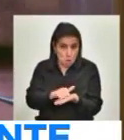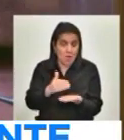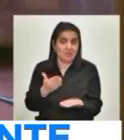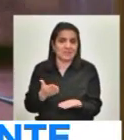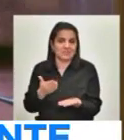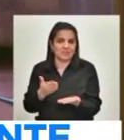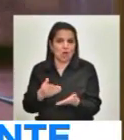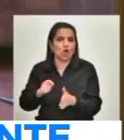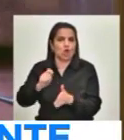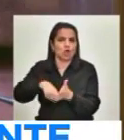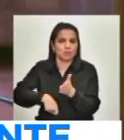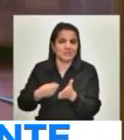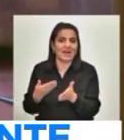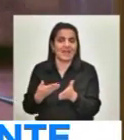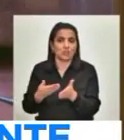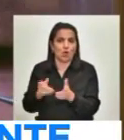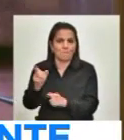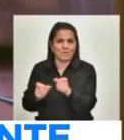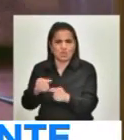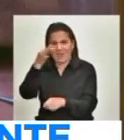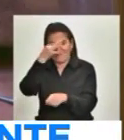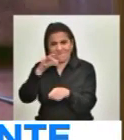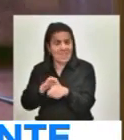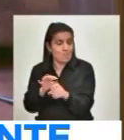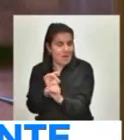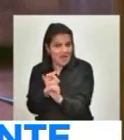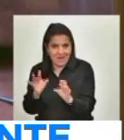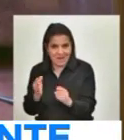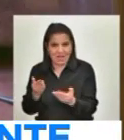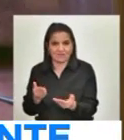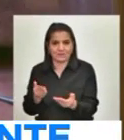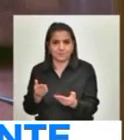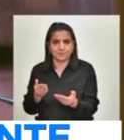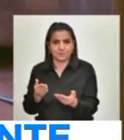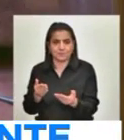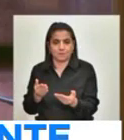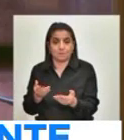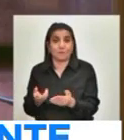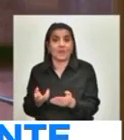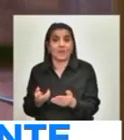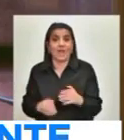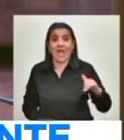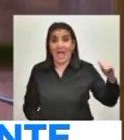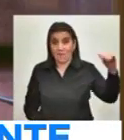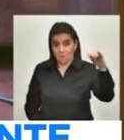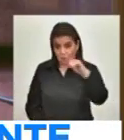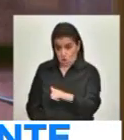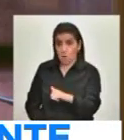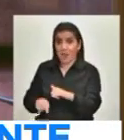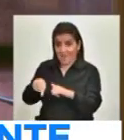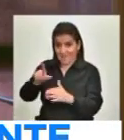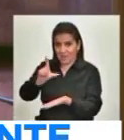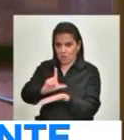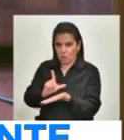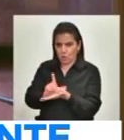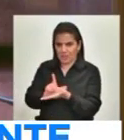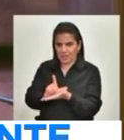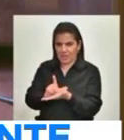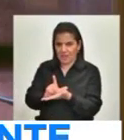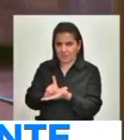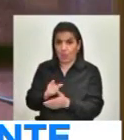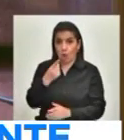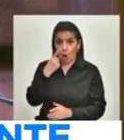el traslado de pacientes críticos. Ahora, al arribar el avión a la localidad, el piloto informó que